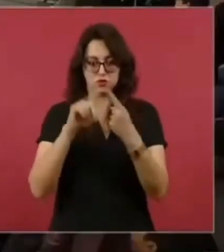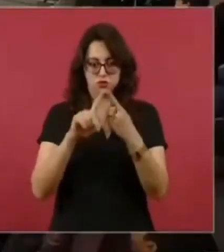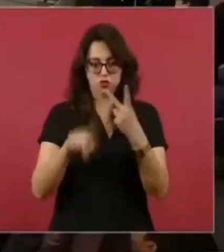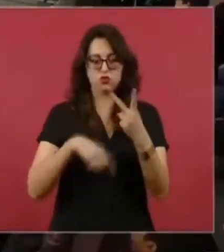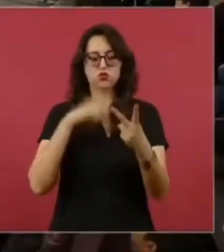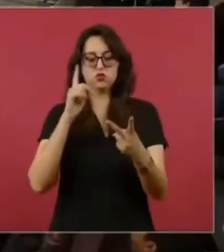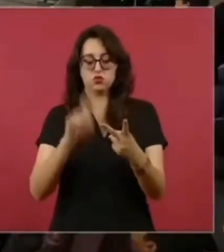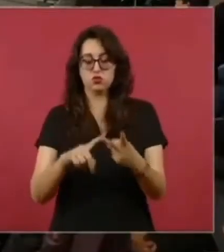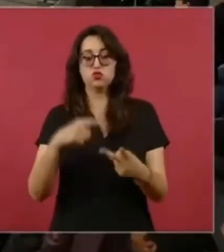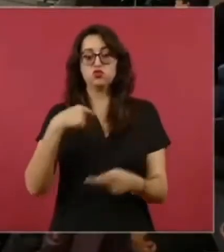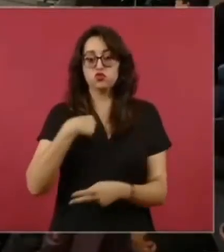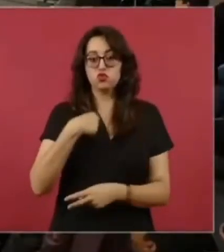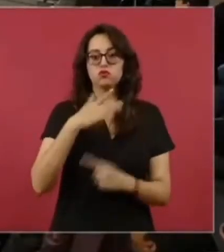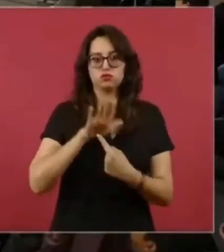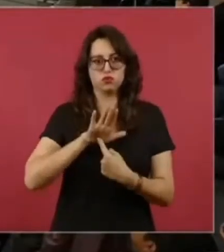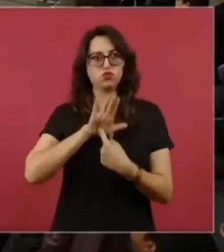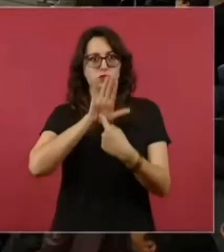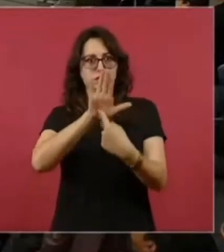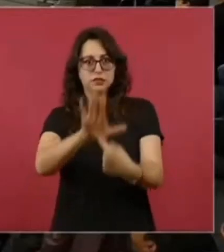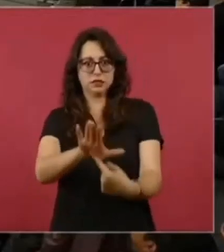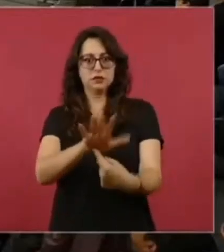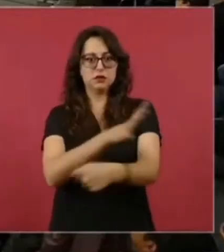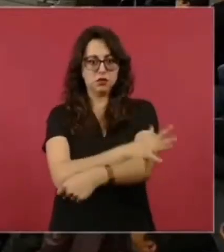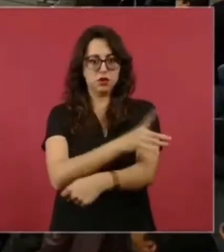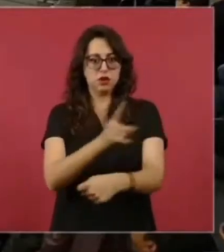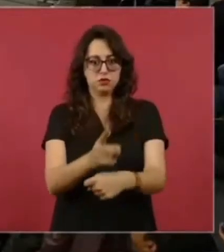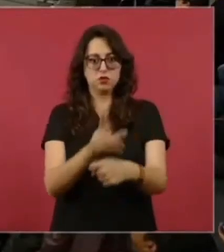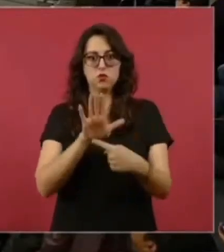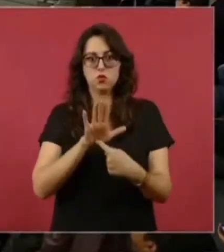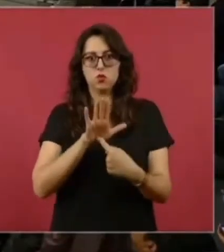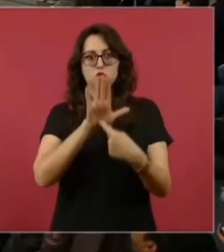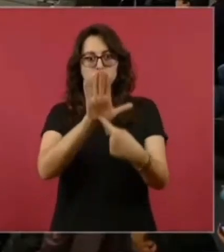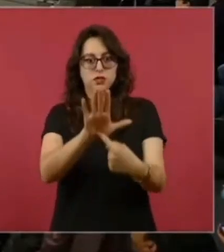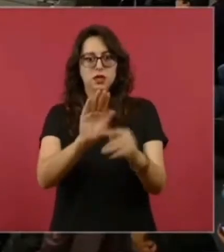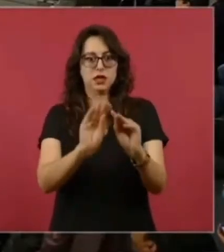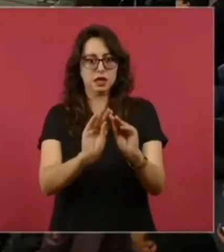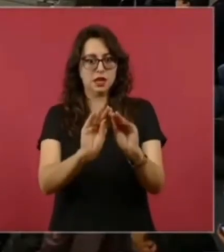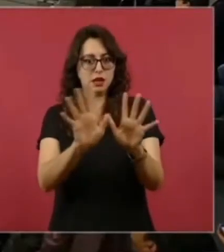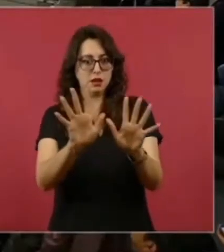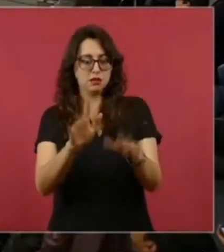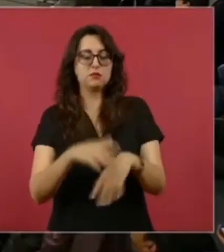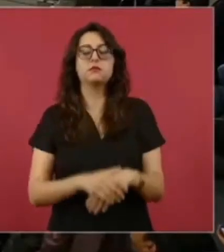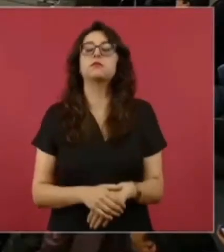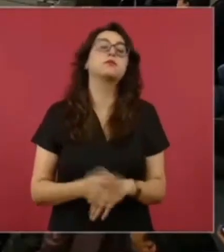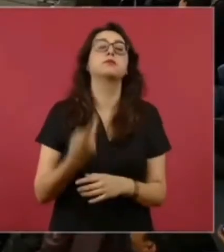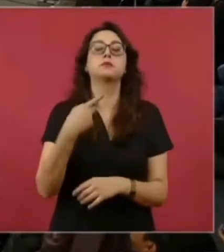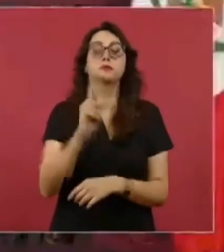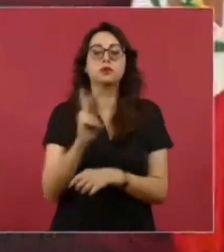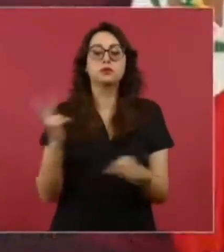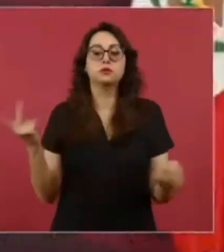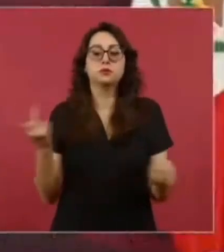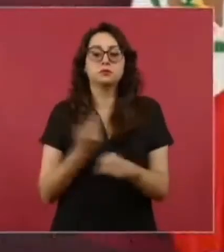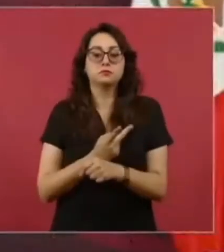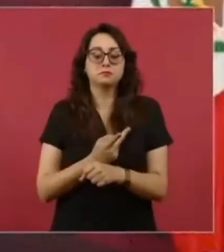como otro, mi sueldo, lo administra Beatriz.